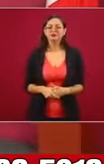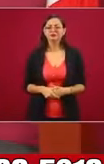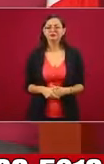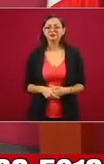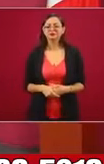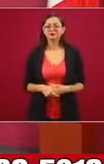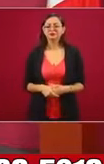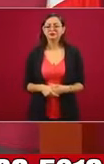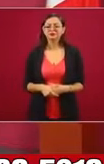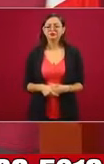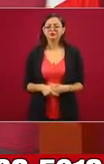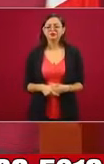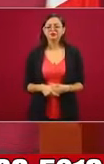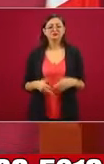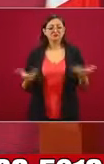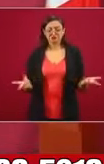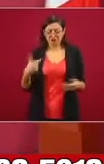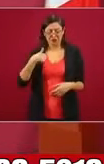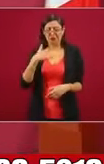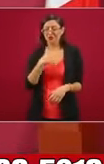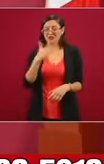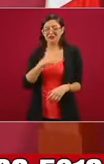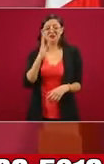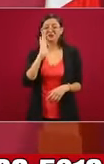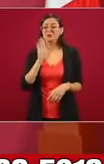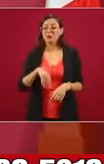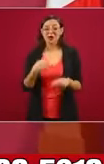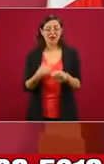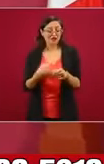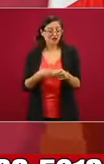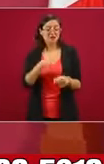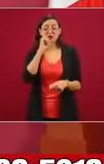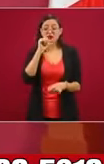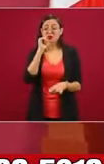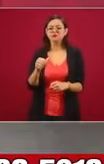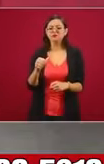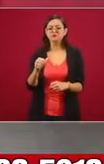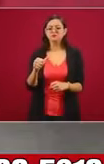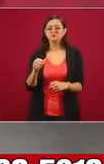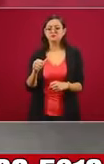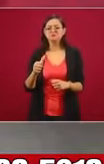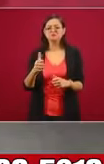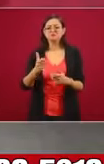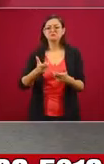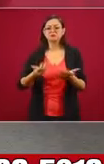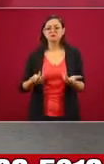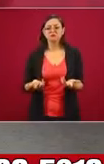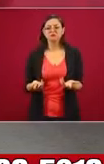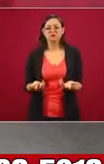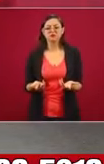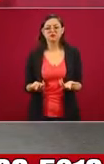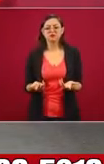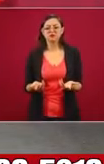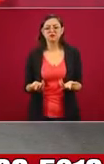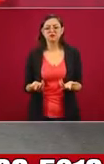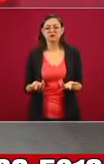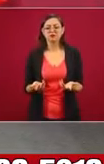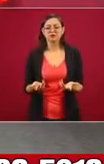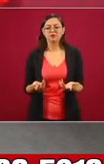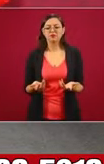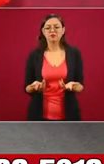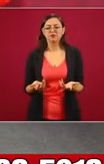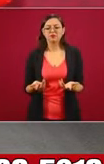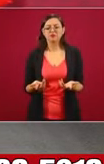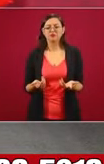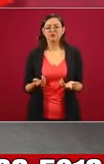yo ningún síntoma, por eso no me había hecho la prueba. No, tengo